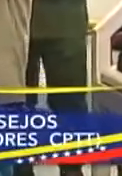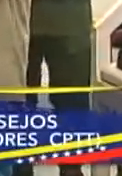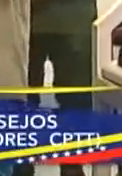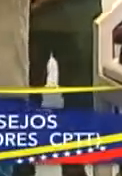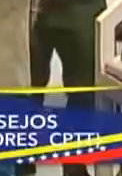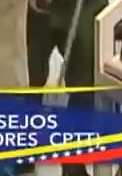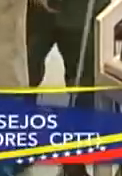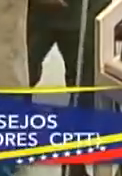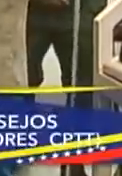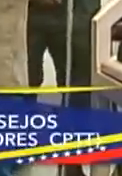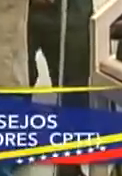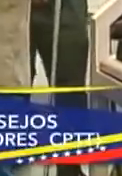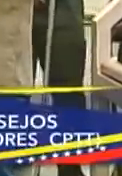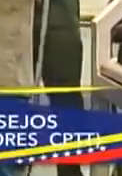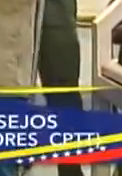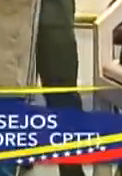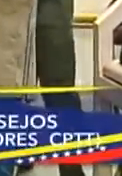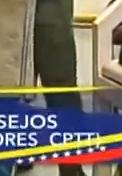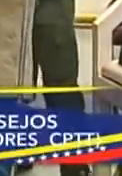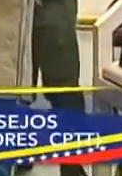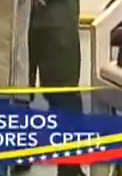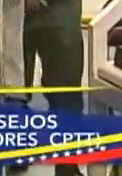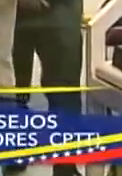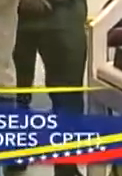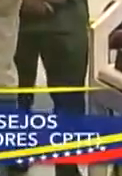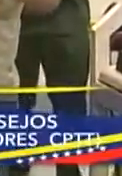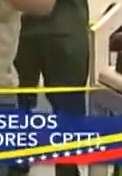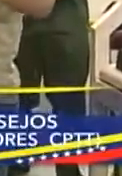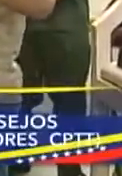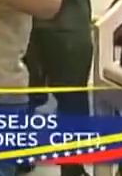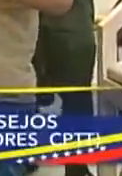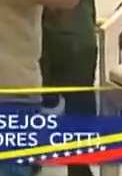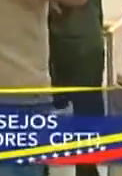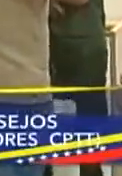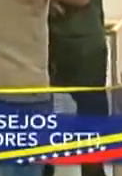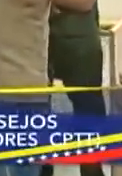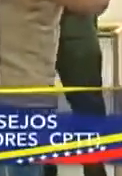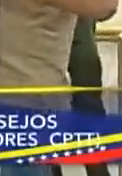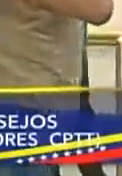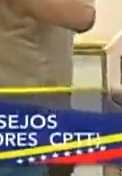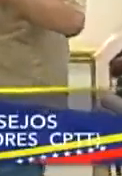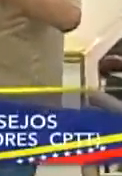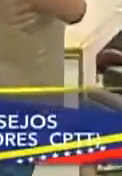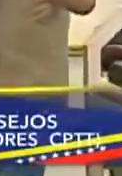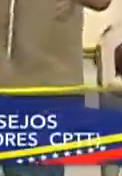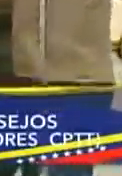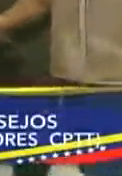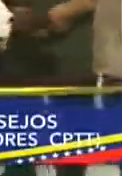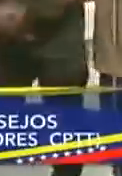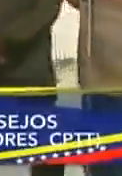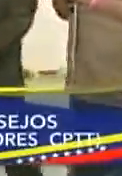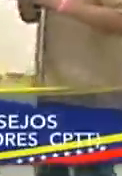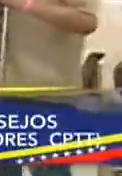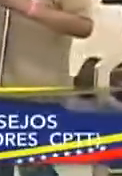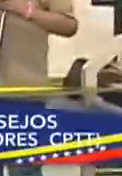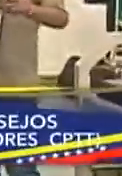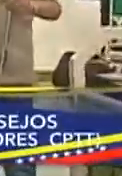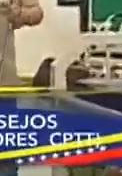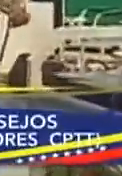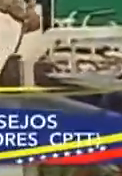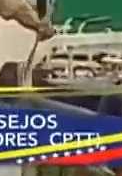es el sueño. Y aquí está todo esto. Bueno, sigamos adelante. Okay, que Dios te bendiga, pues. Cuídate. Para adelante,